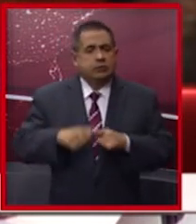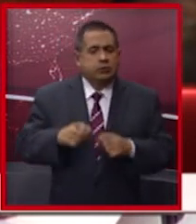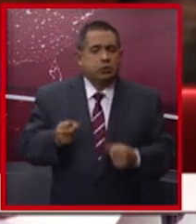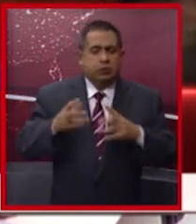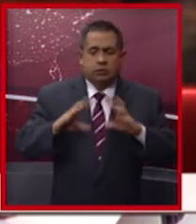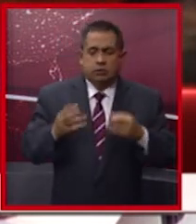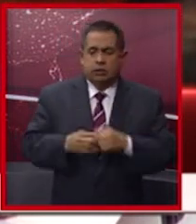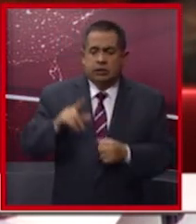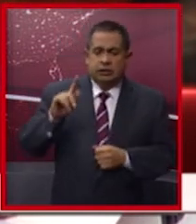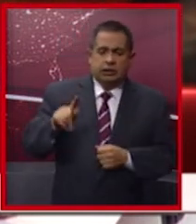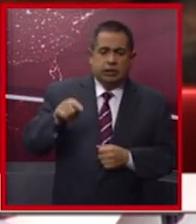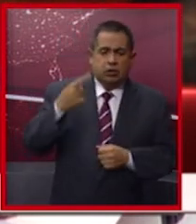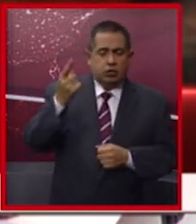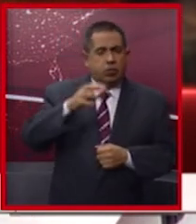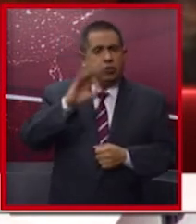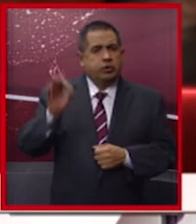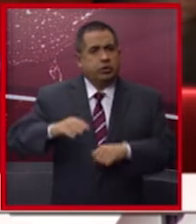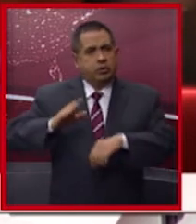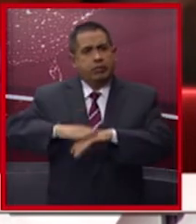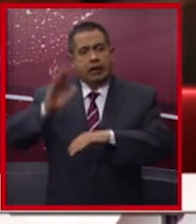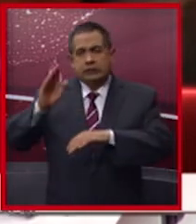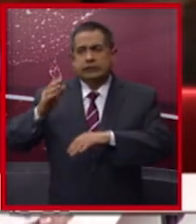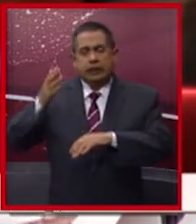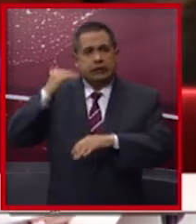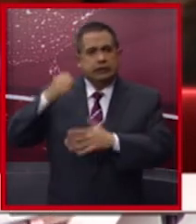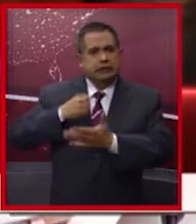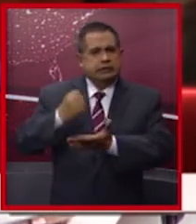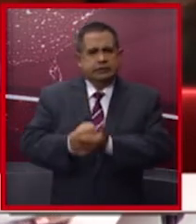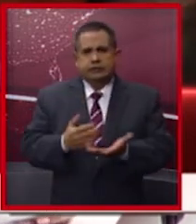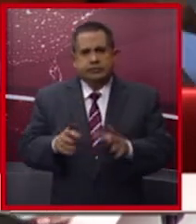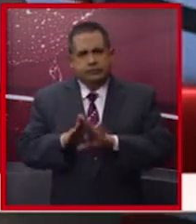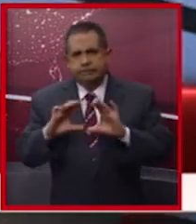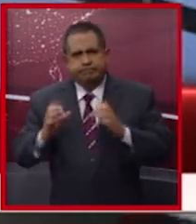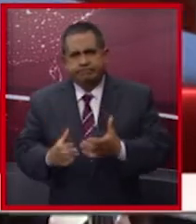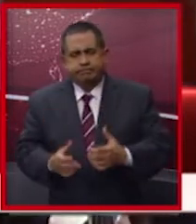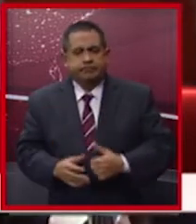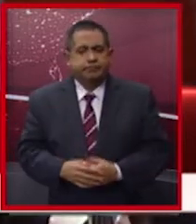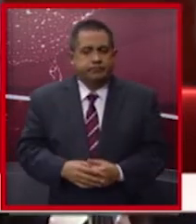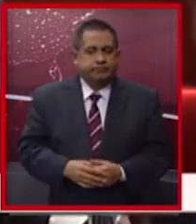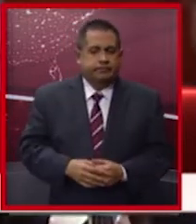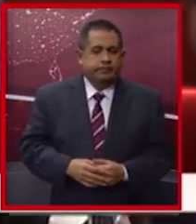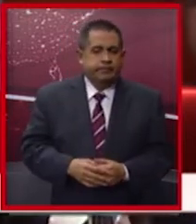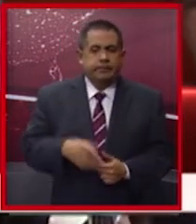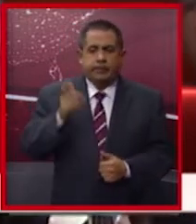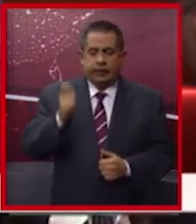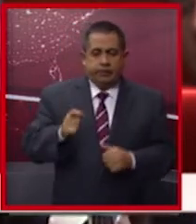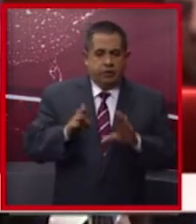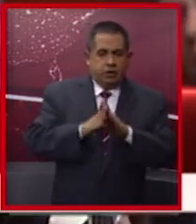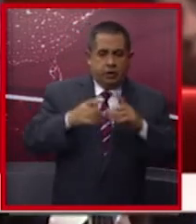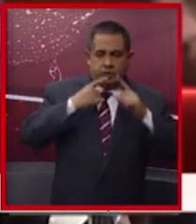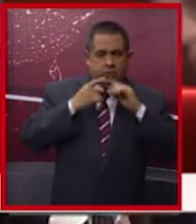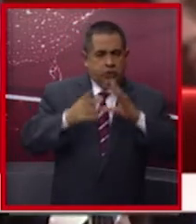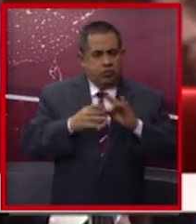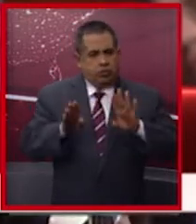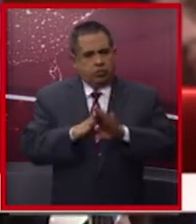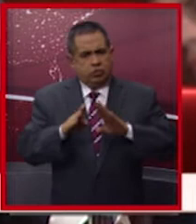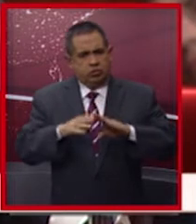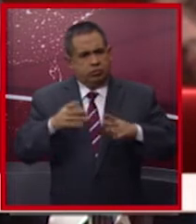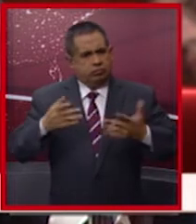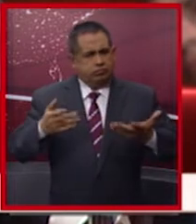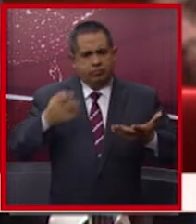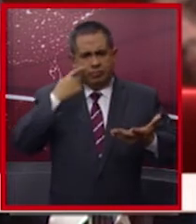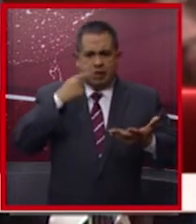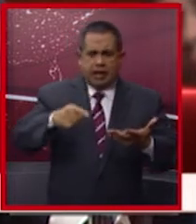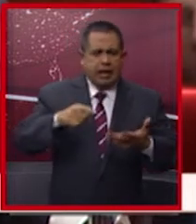al 71% más de lo que se aprobó por el Congreso. Tiene que ver con este mandato que teníamos en la